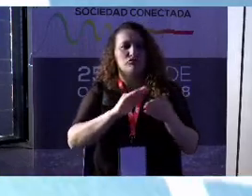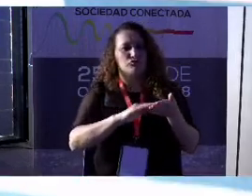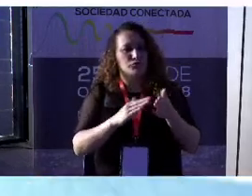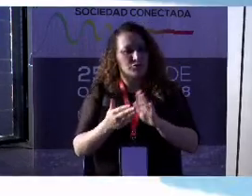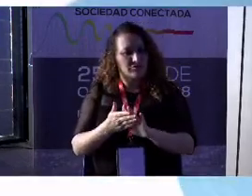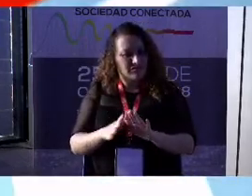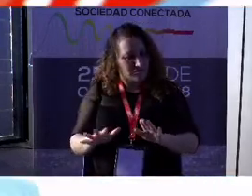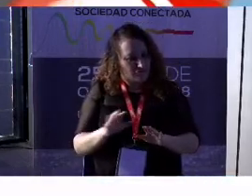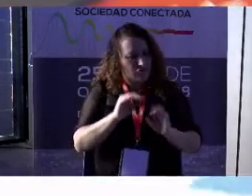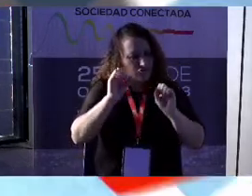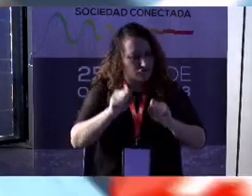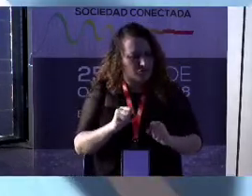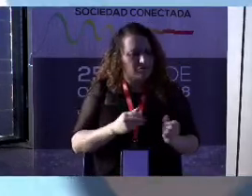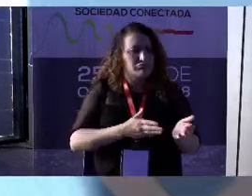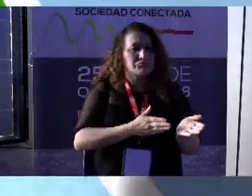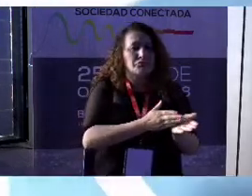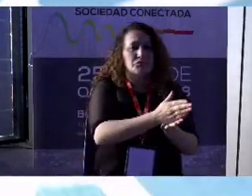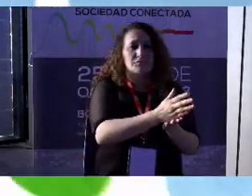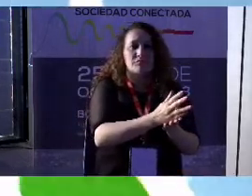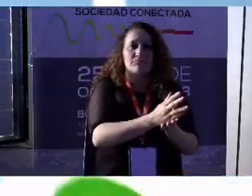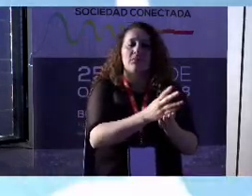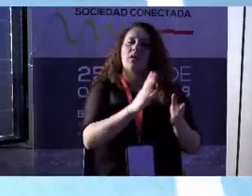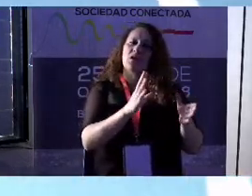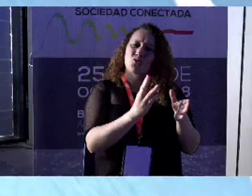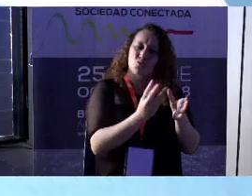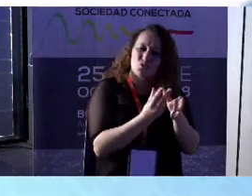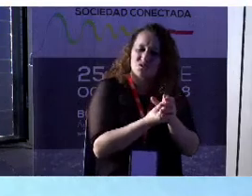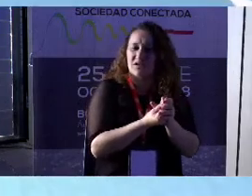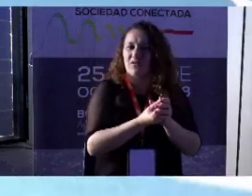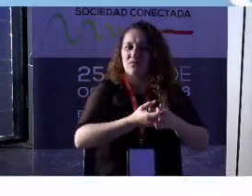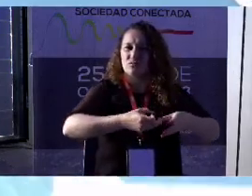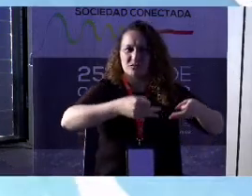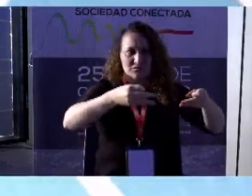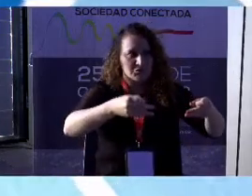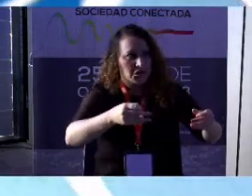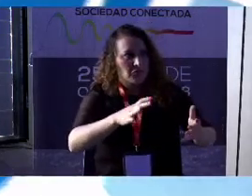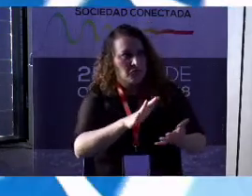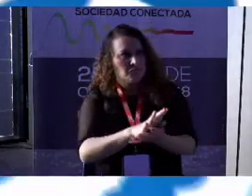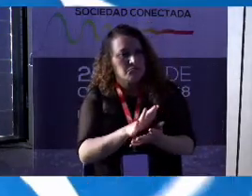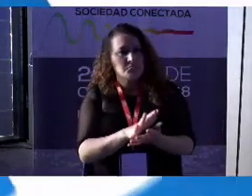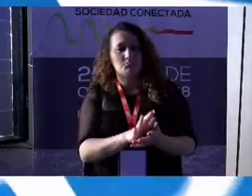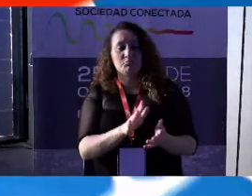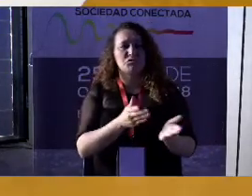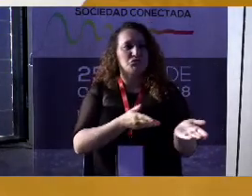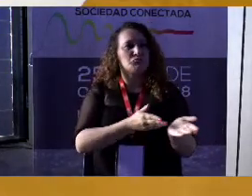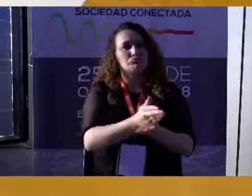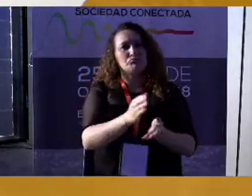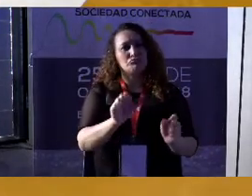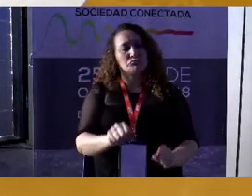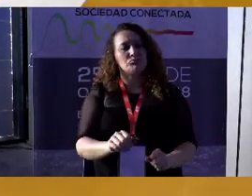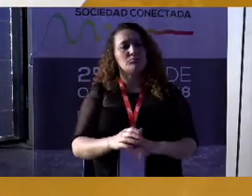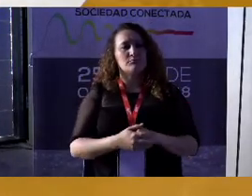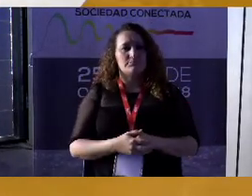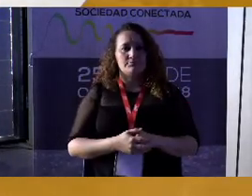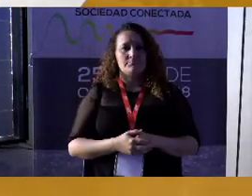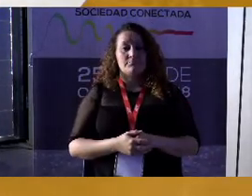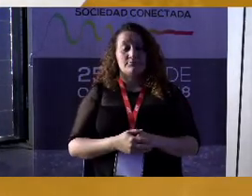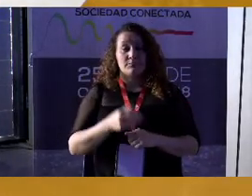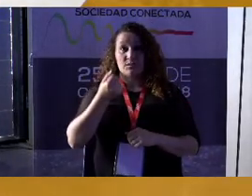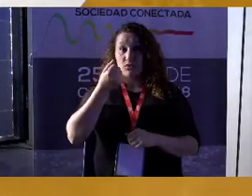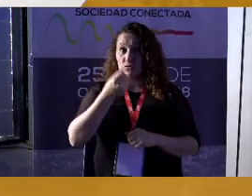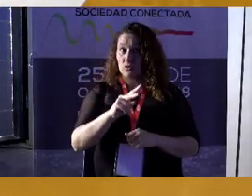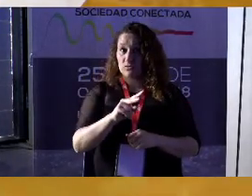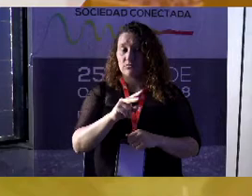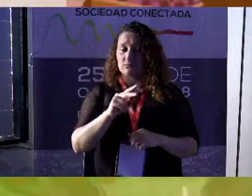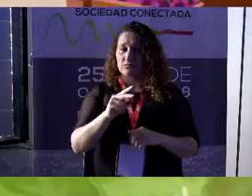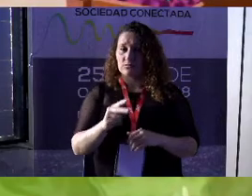asentamientos humanos sean inclusivos seguros resilientes y sostenibles 12 consumo y